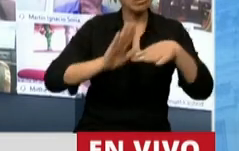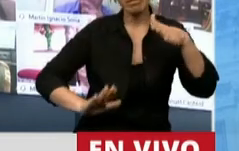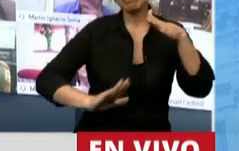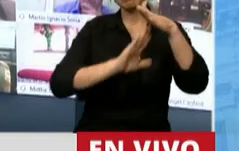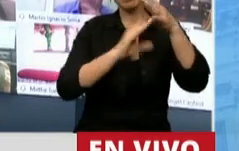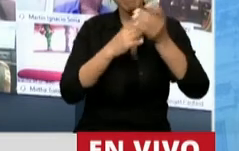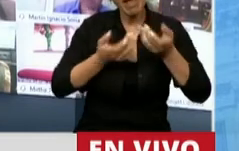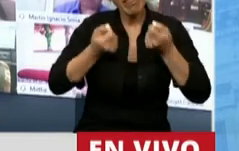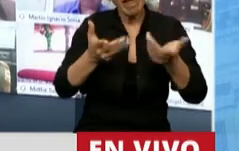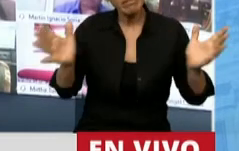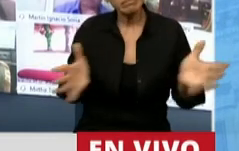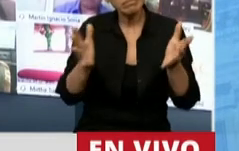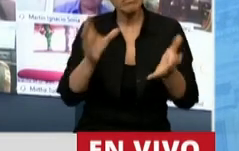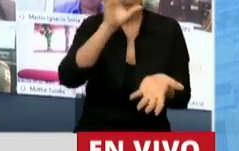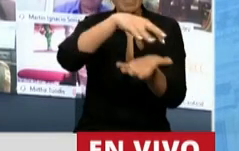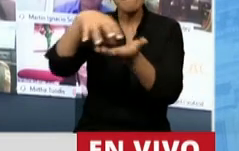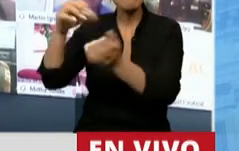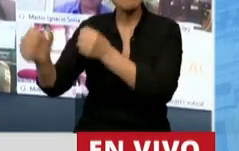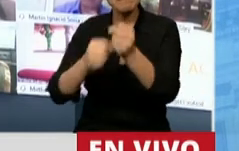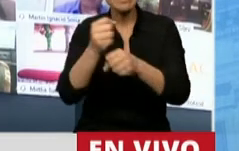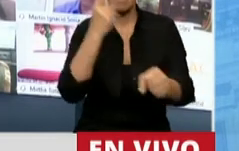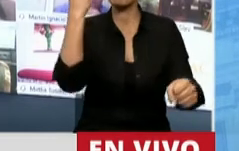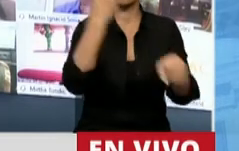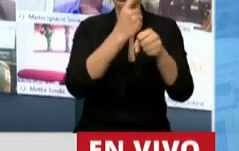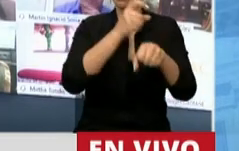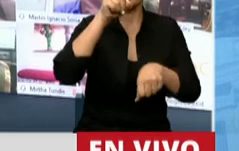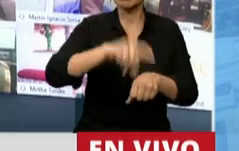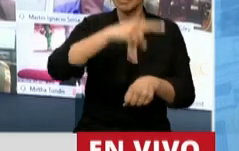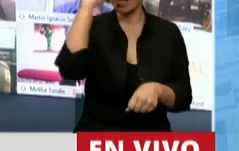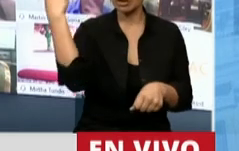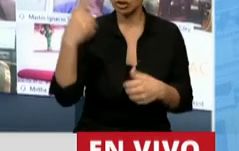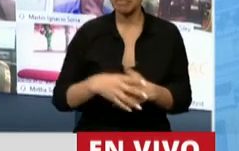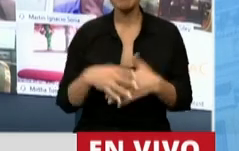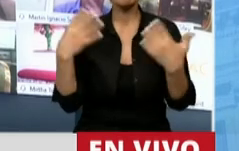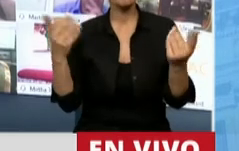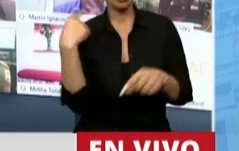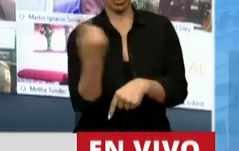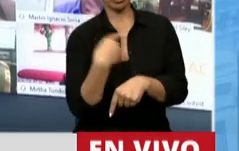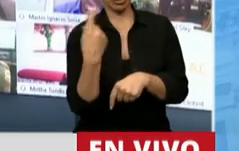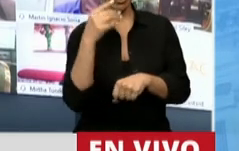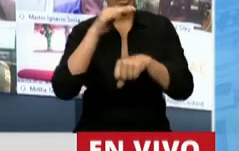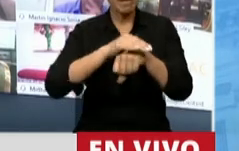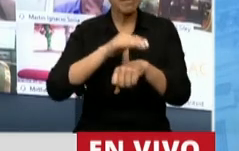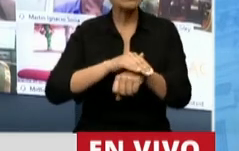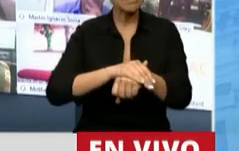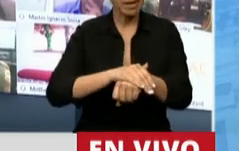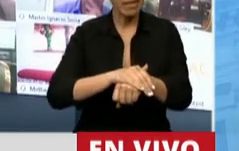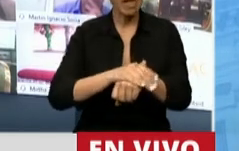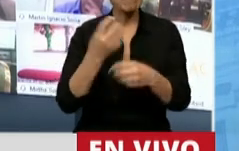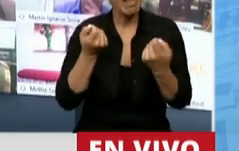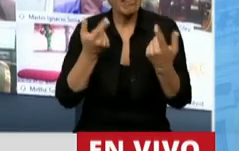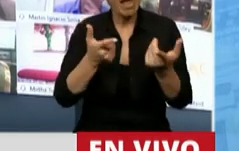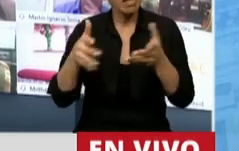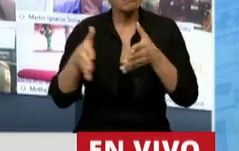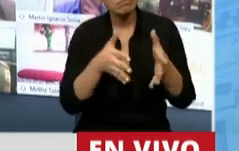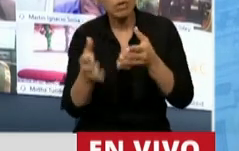escalas de empresas en estas prioridades nacionales. Por lo tanto, nuestra responsabilidad para orientar